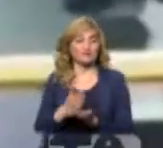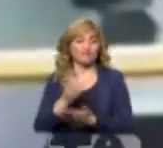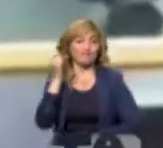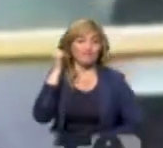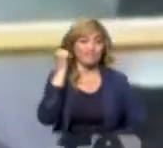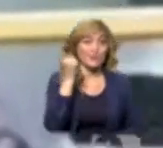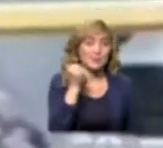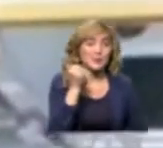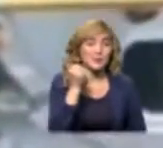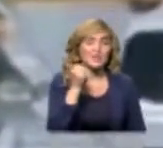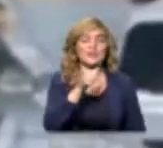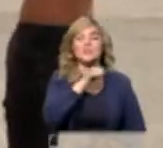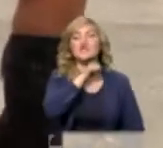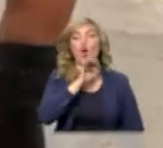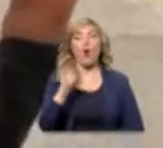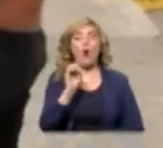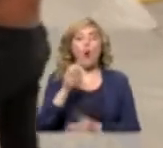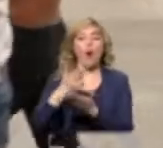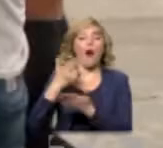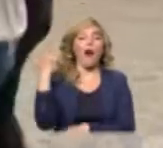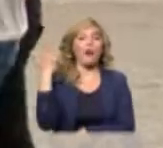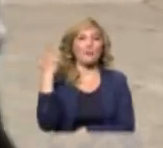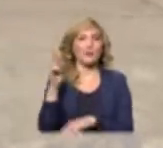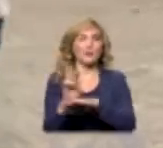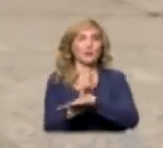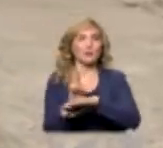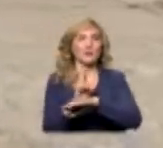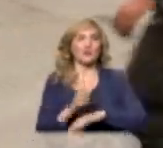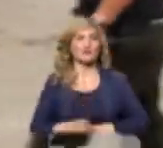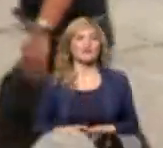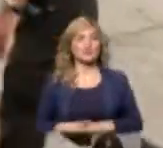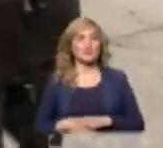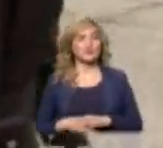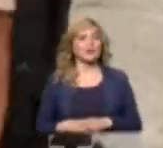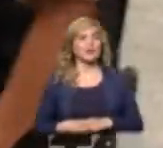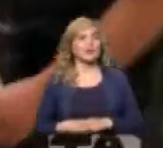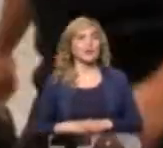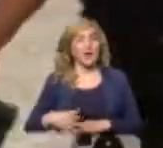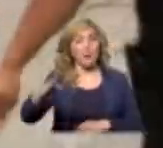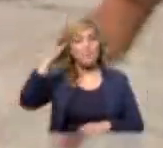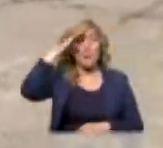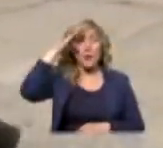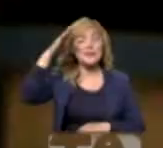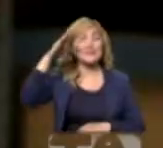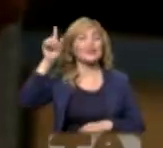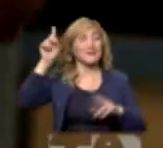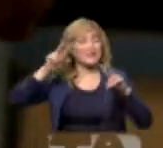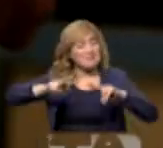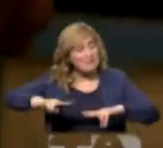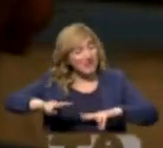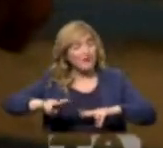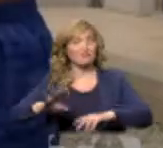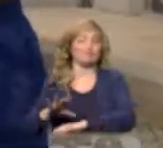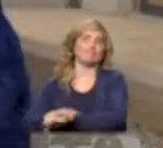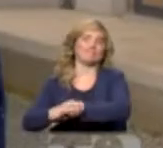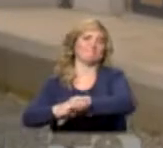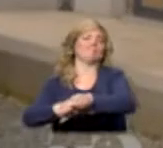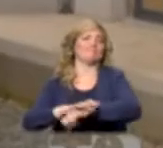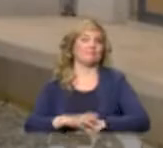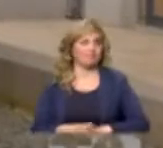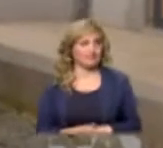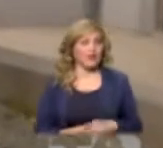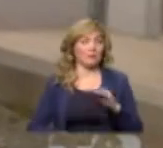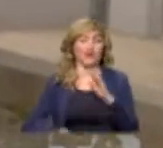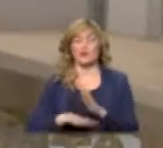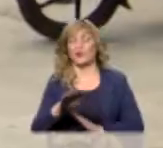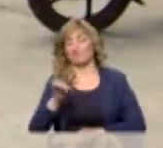fuego hacían de las suyas. En esta organización se logró también la detención de un policía en servicio activo. La mayoría de capturados presentan un